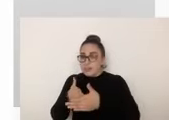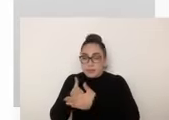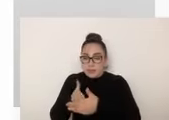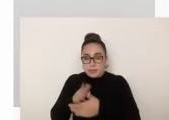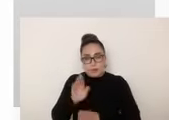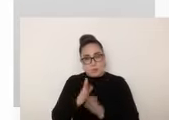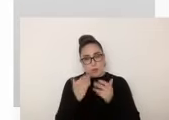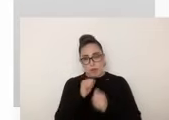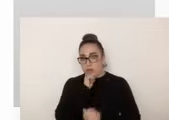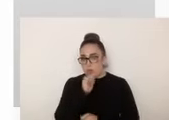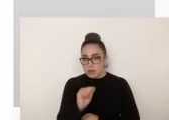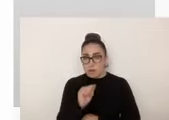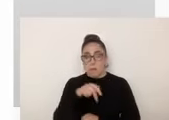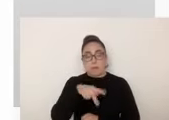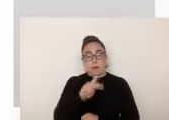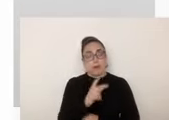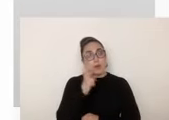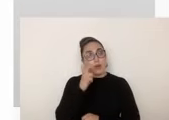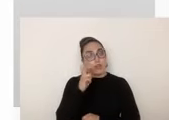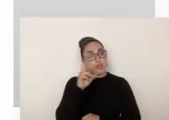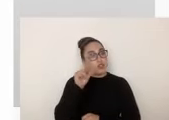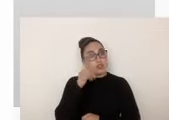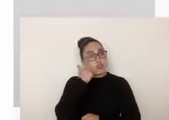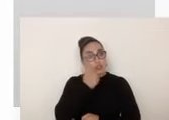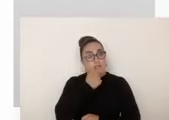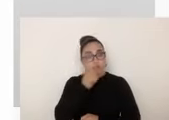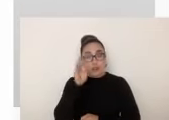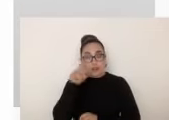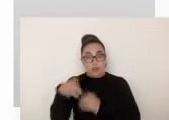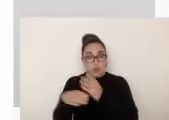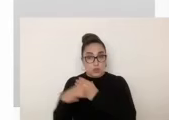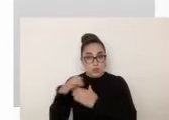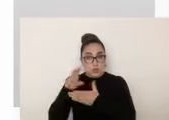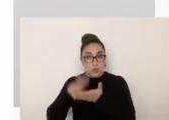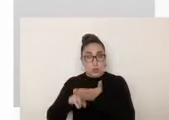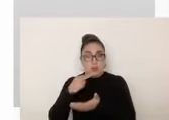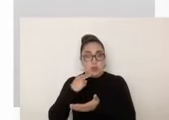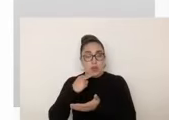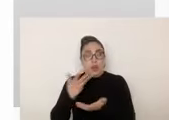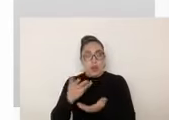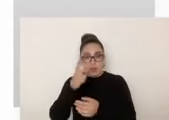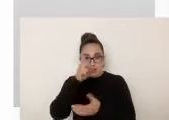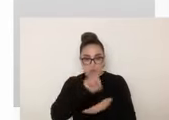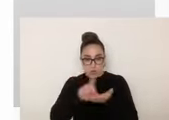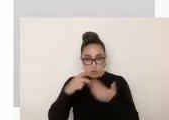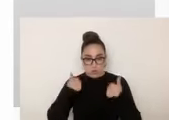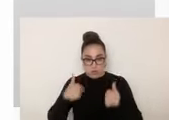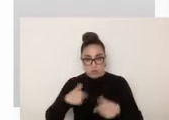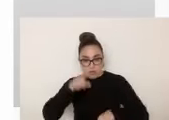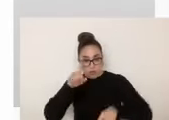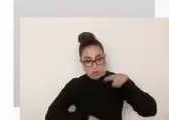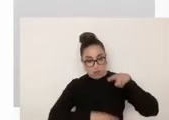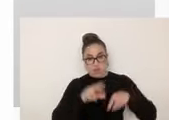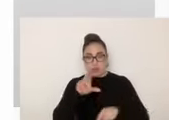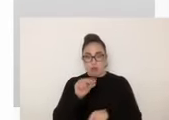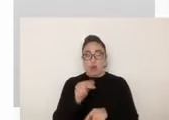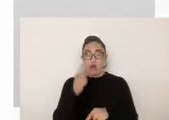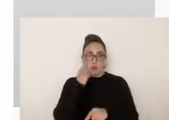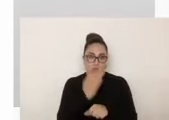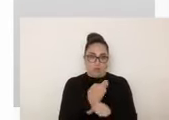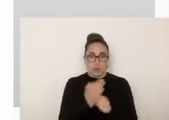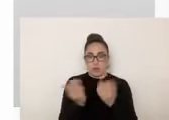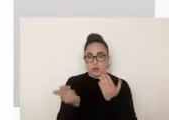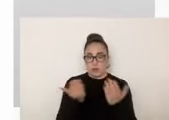significa que lo bueno o lo valioso no pueden incluir también el respeto a los derechos humanos. Ahora veremos cuál es el matiz que hay aquí. El